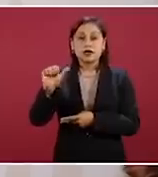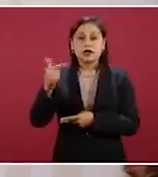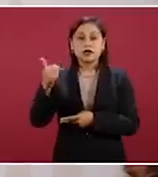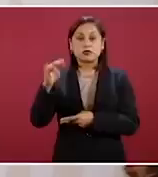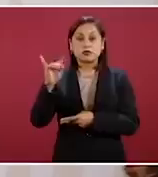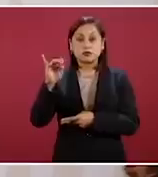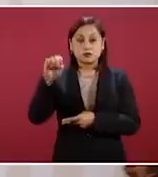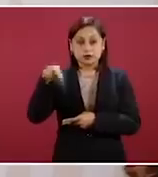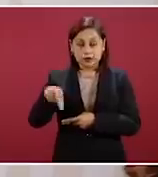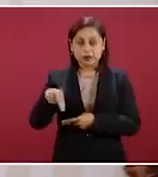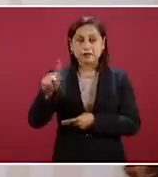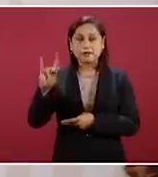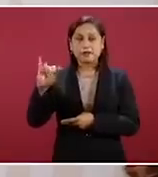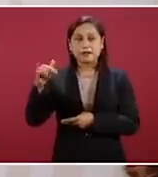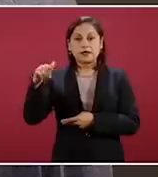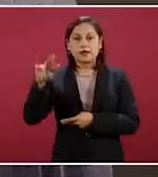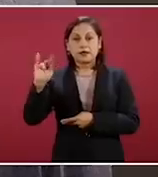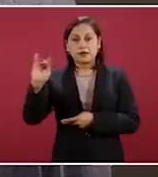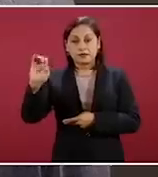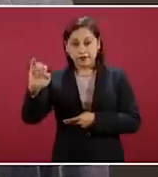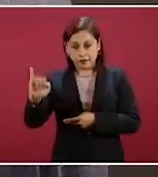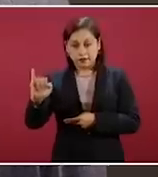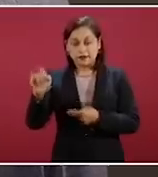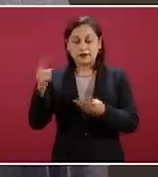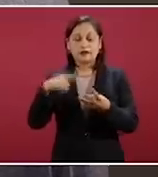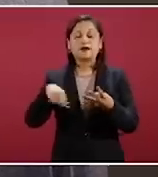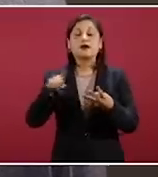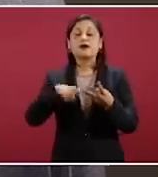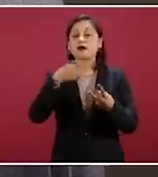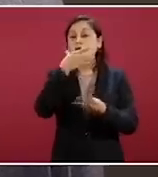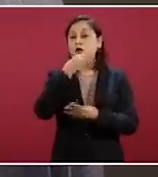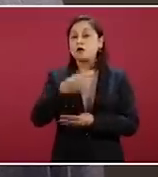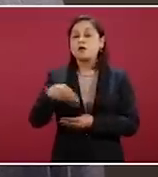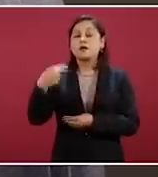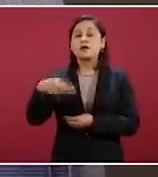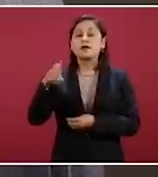Pinchetti, José Agustín y Enrique Galván Ochoa.